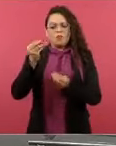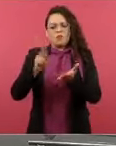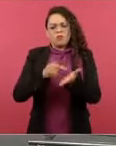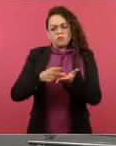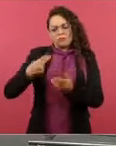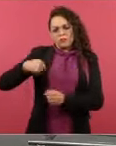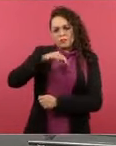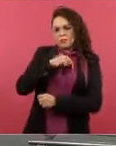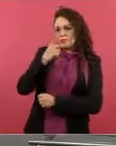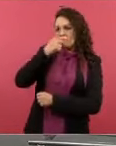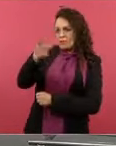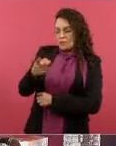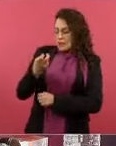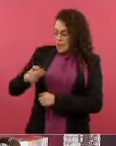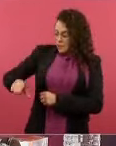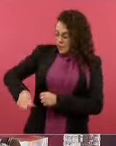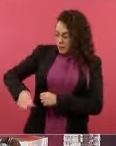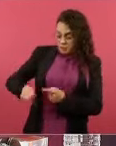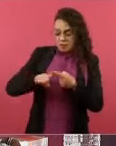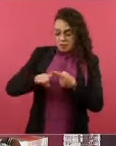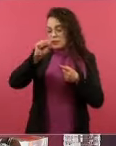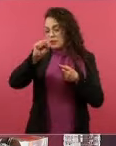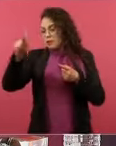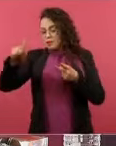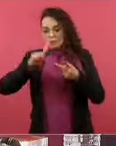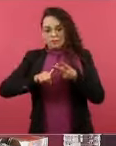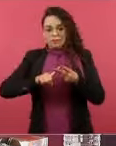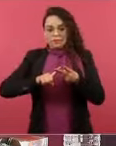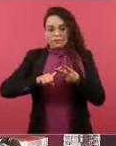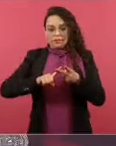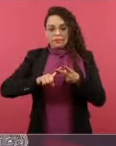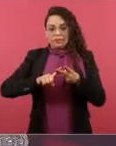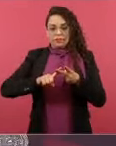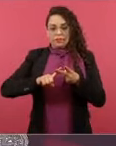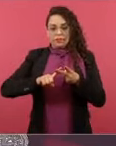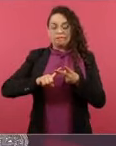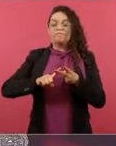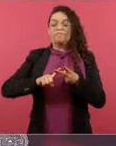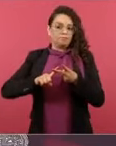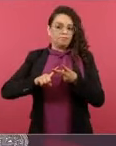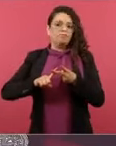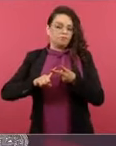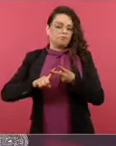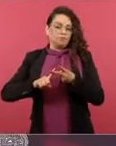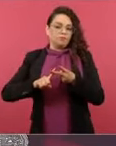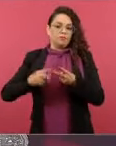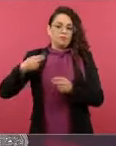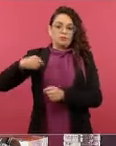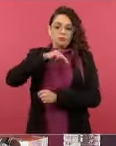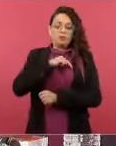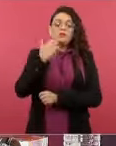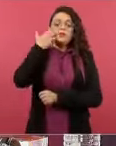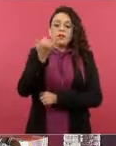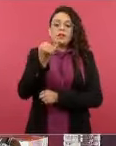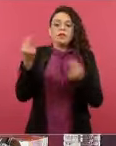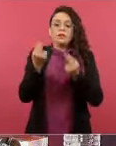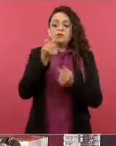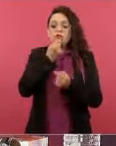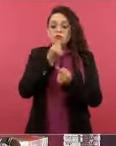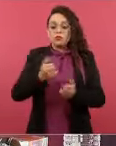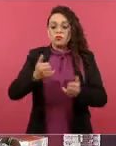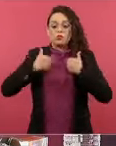para la Secretaría de Educación Pública, para el gobierno de la República, necesitamos y queremos a todas las niñas, los niños y los